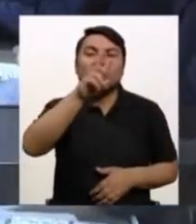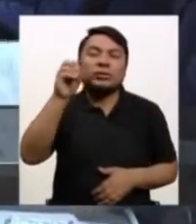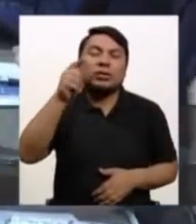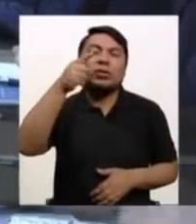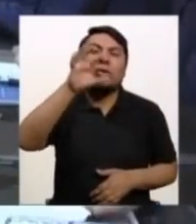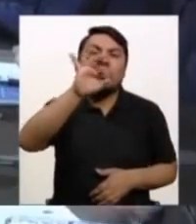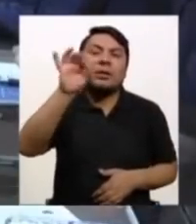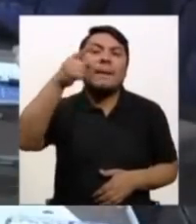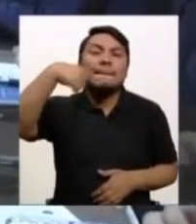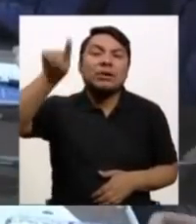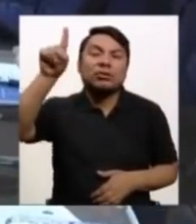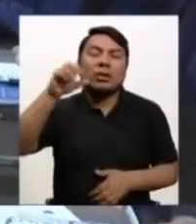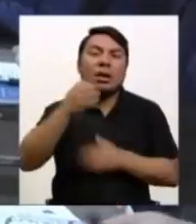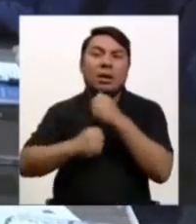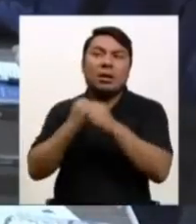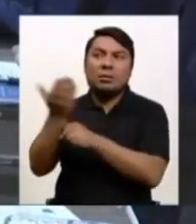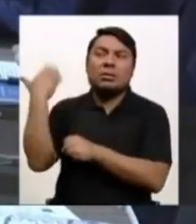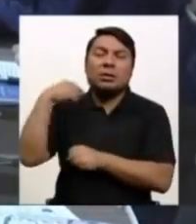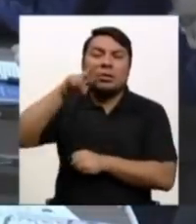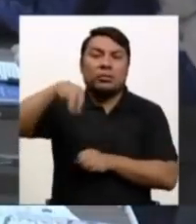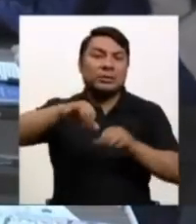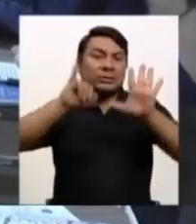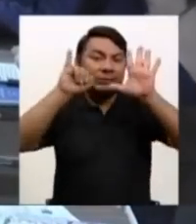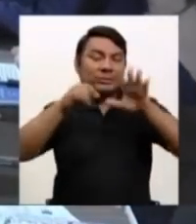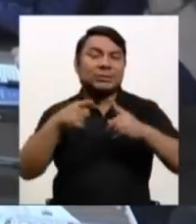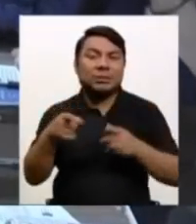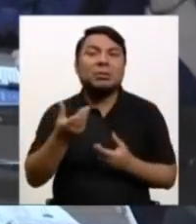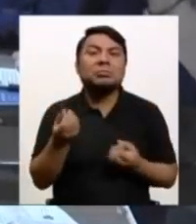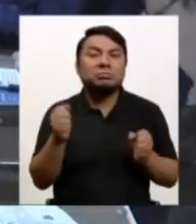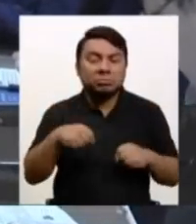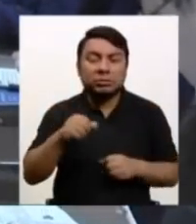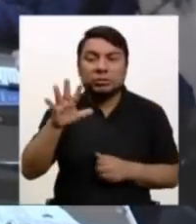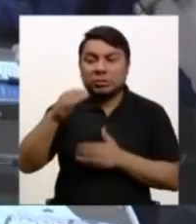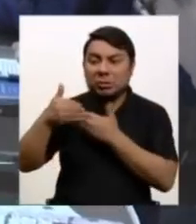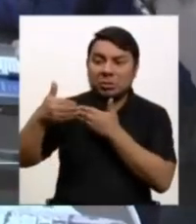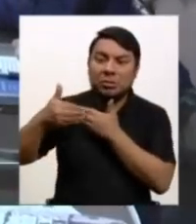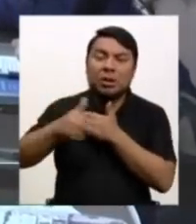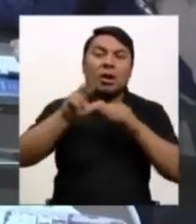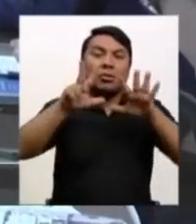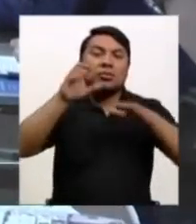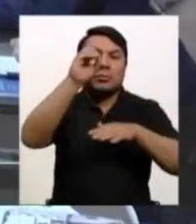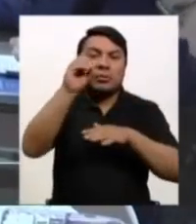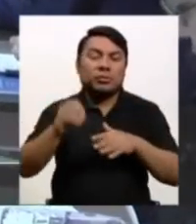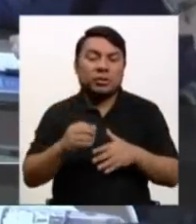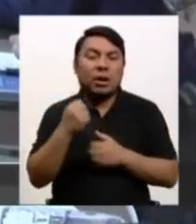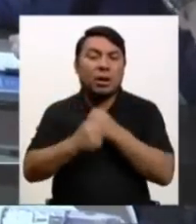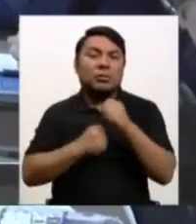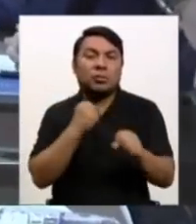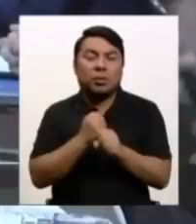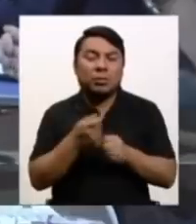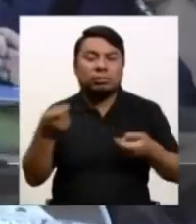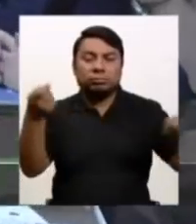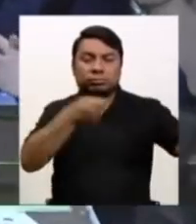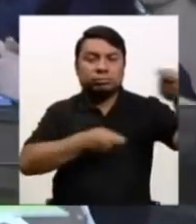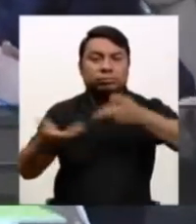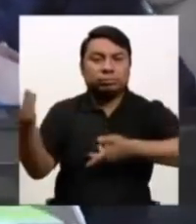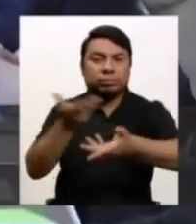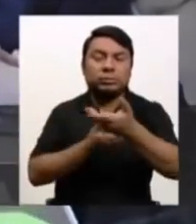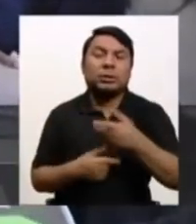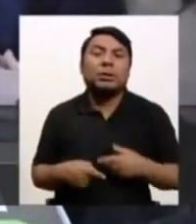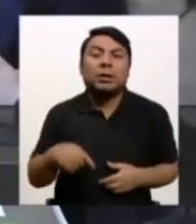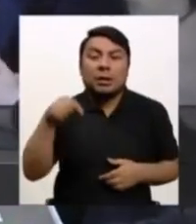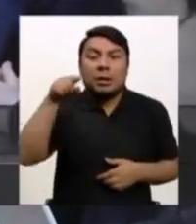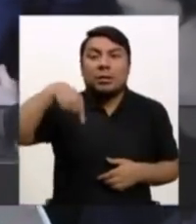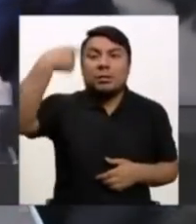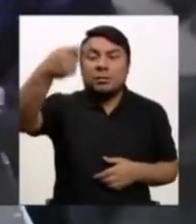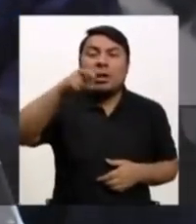2.299 millones en el año 2016, reduciéndose en los últimos cinco años en 8% anual. Las perspectivas del